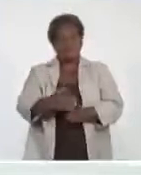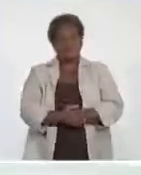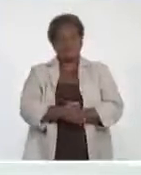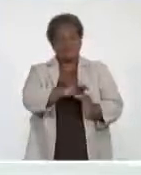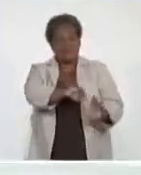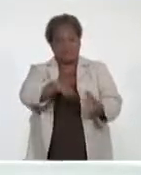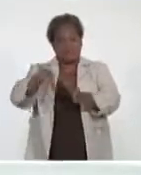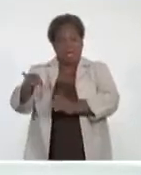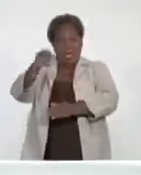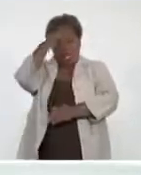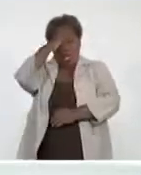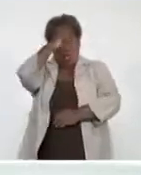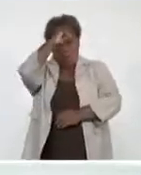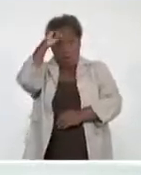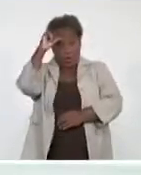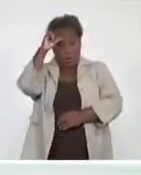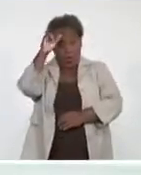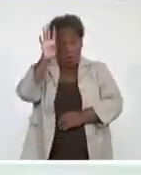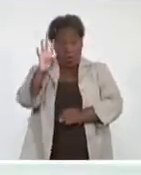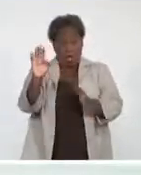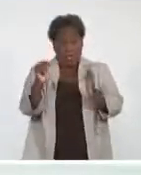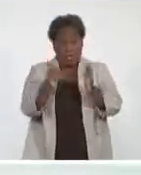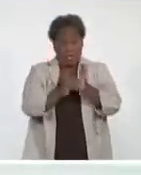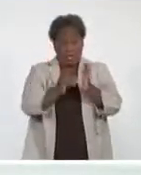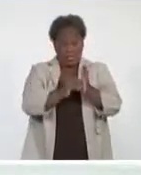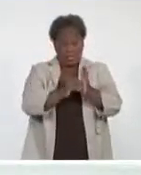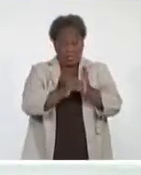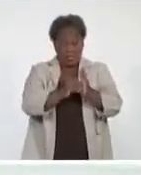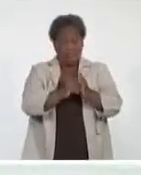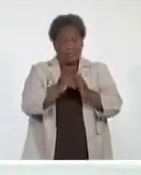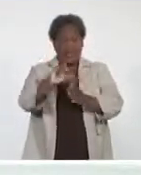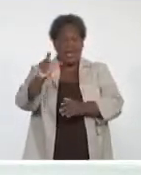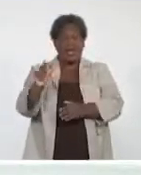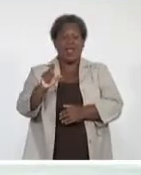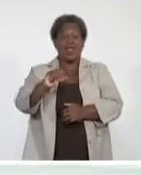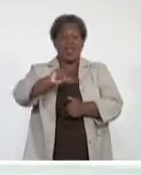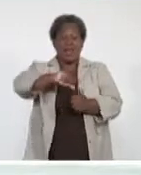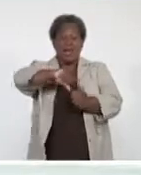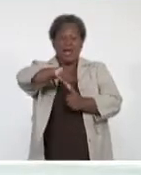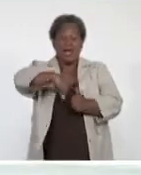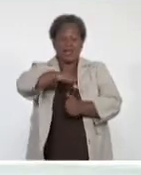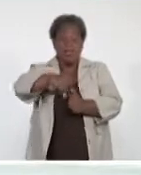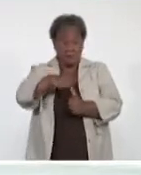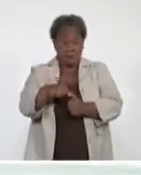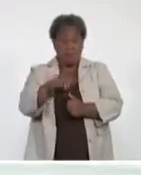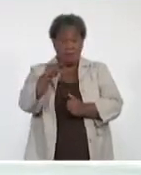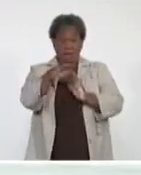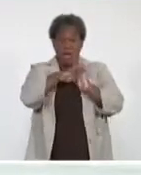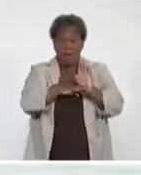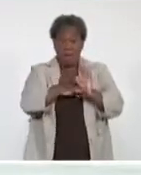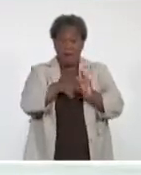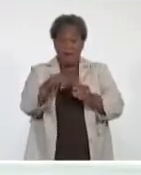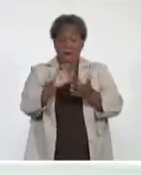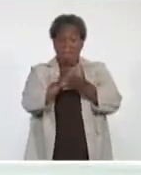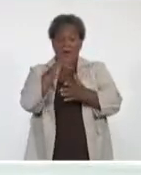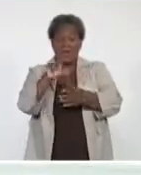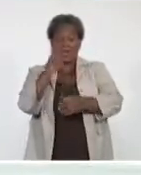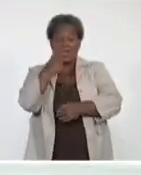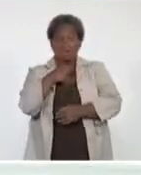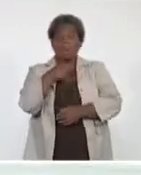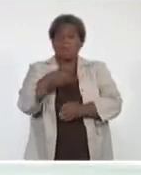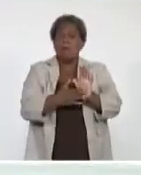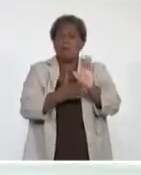Este domingo a las 4:30 de la tarde en el Canal Caribe, el programa Marcas presentará La Sal de la Tierra, una película documental